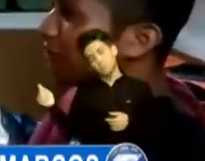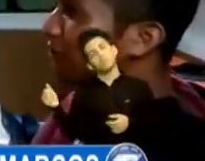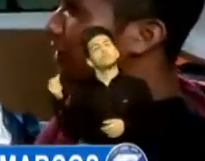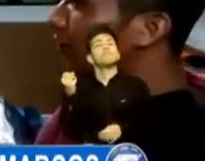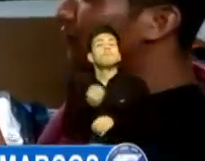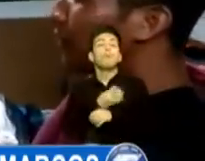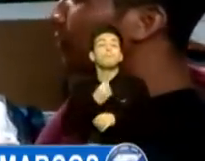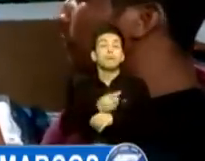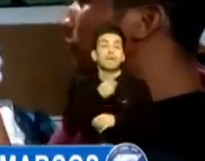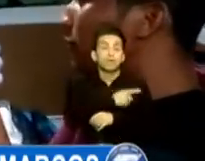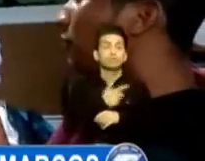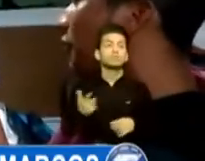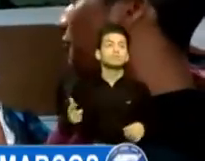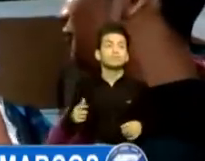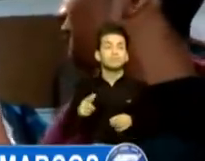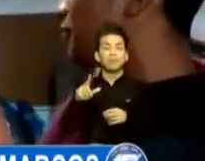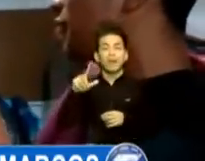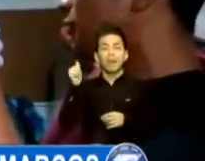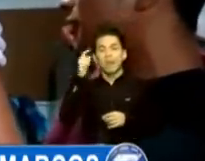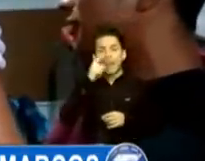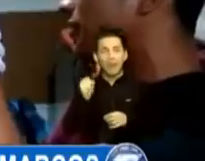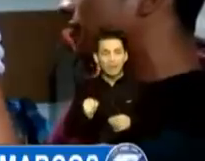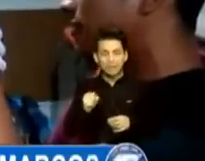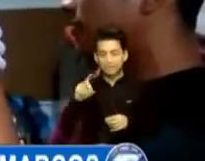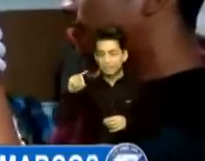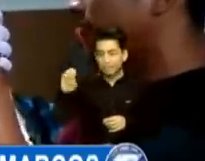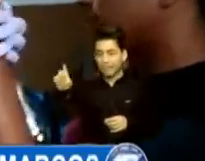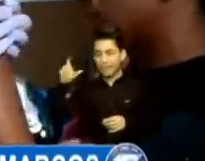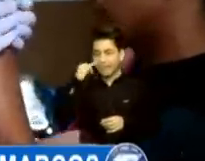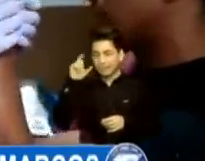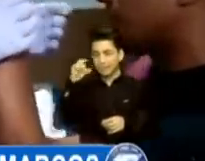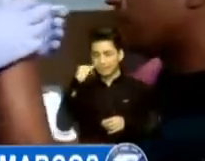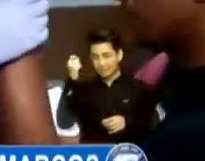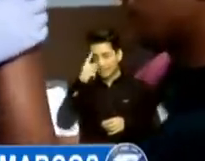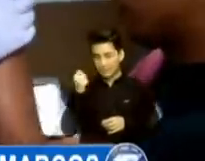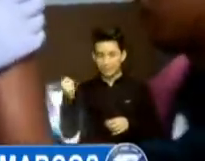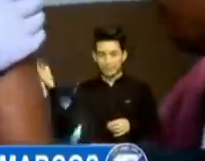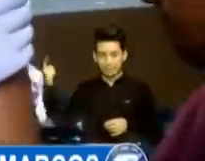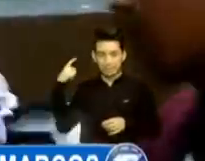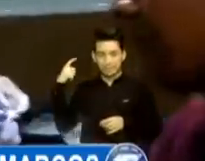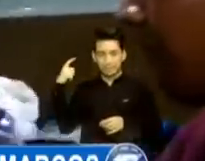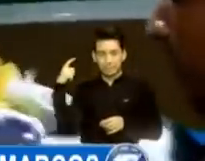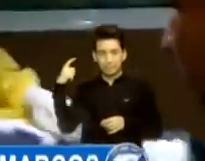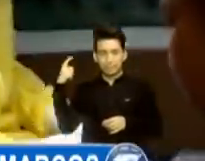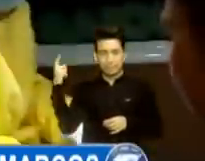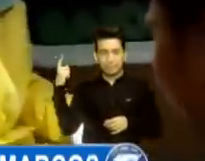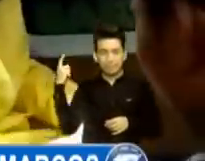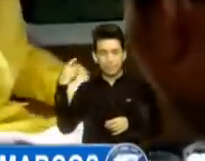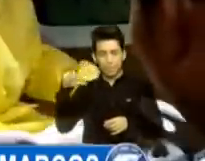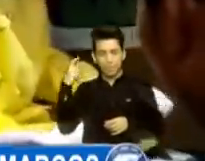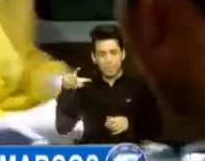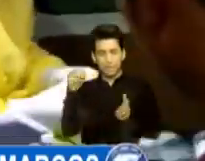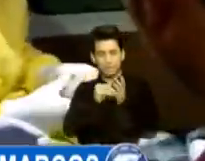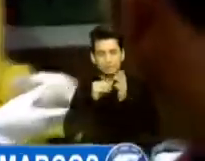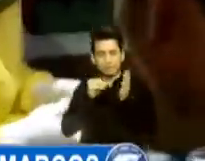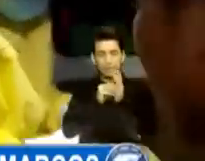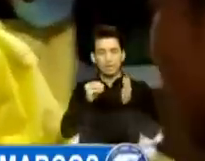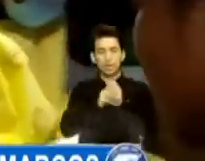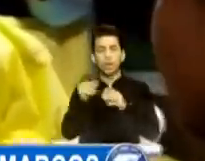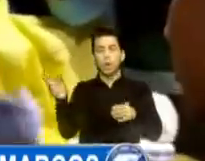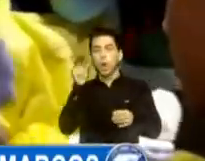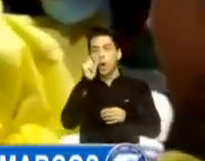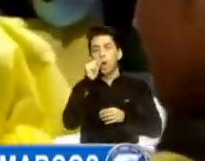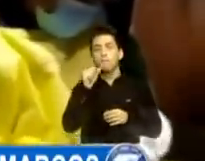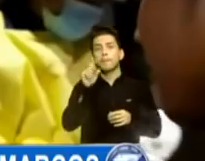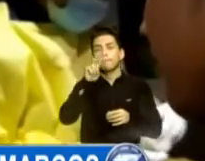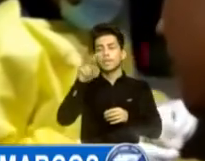de Coatepeque-Quetzaltenango atendieron a Maynor Estuardo López Hernández, de 21 años, quien fue atacado por